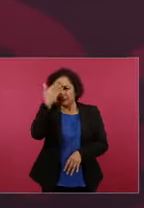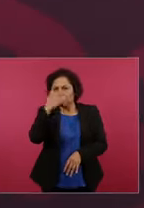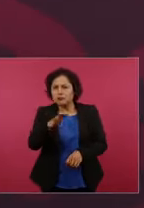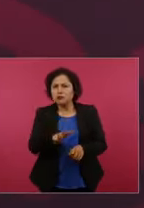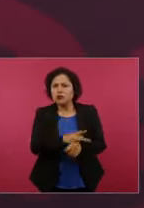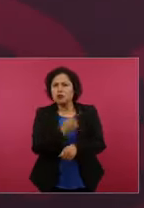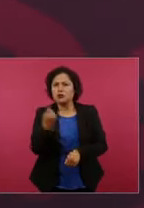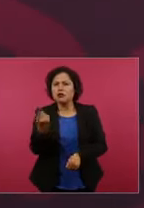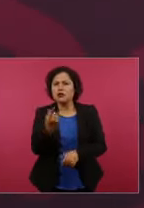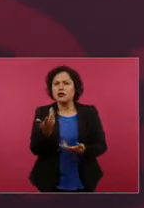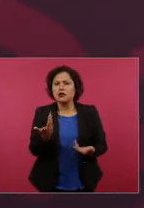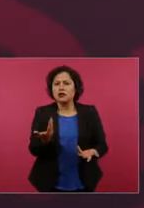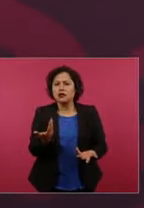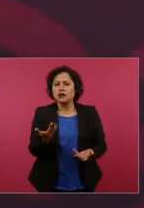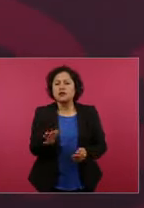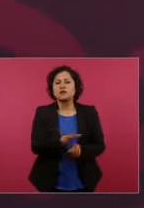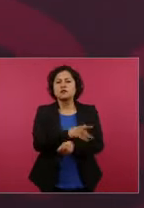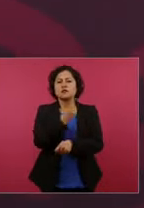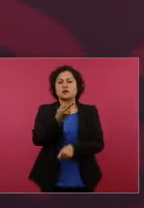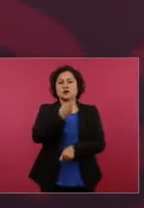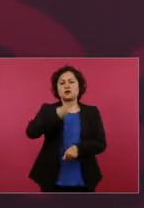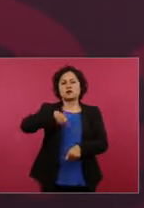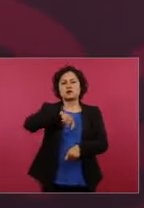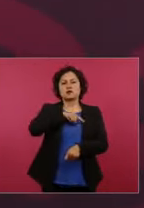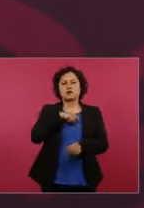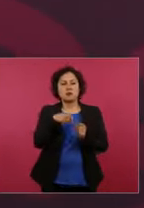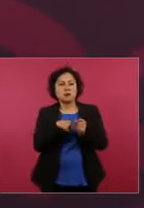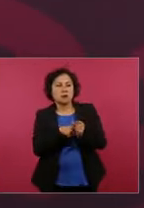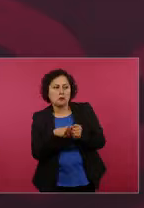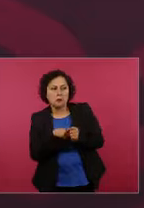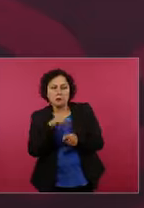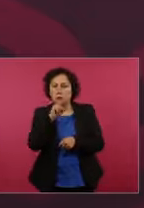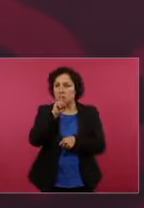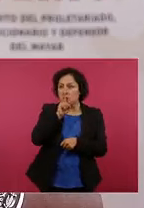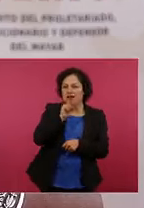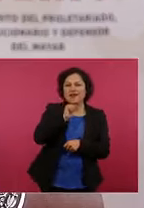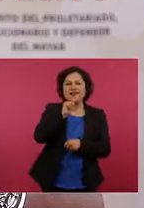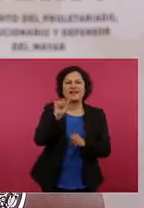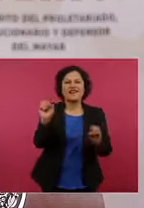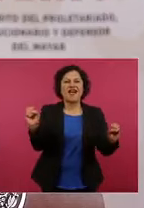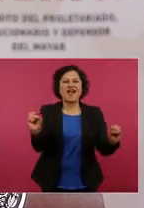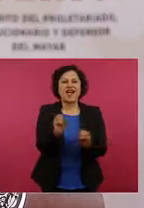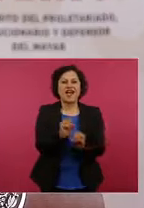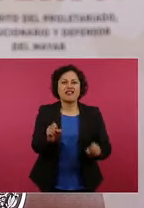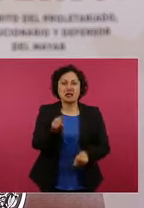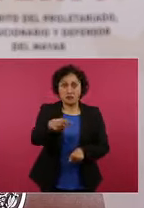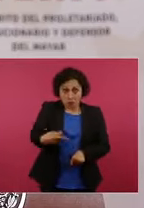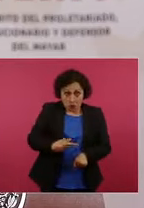Porque no tenemos nada que ocultar. Hasta nos ayudan